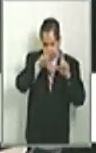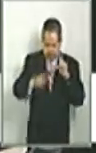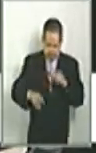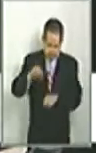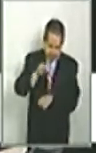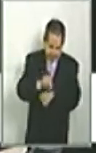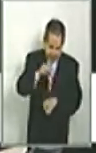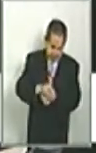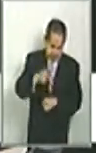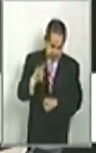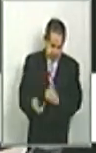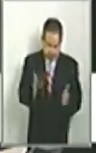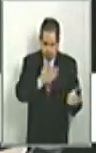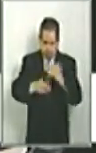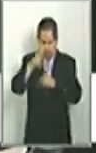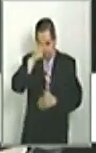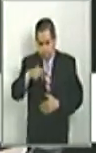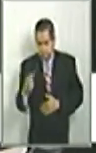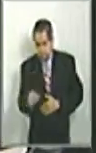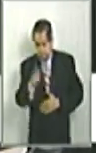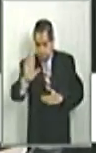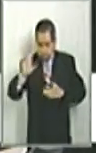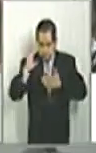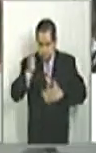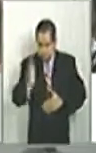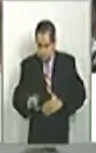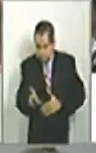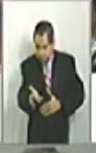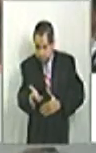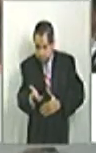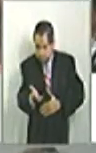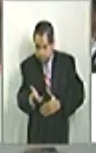bien y prosperidad de la Unión?